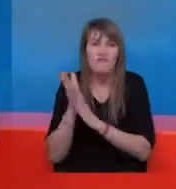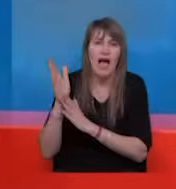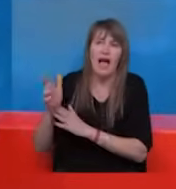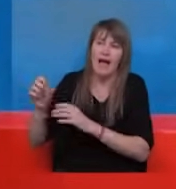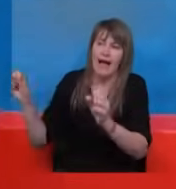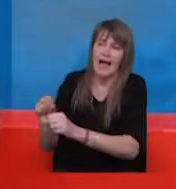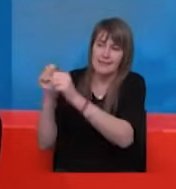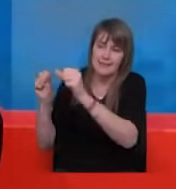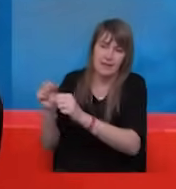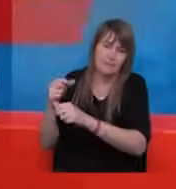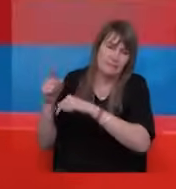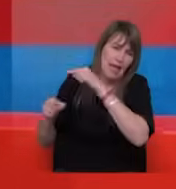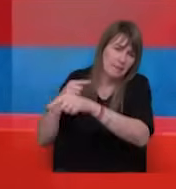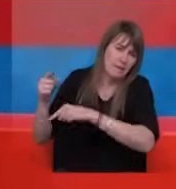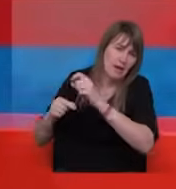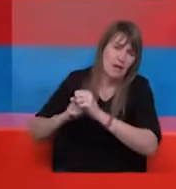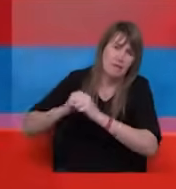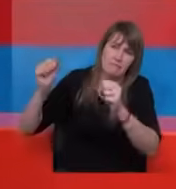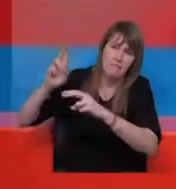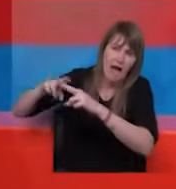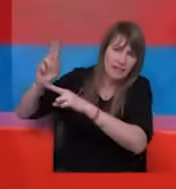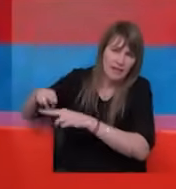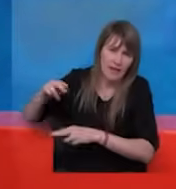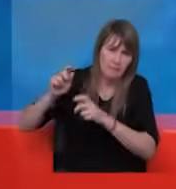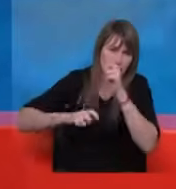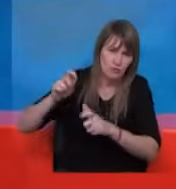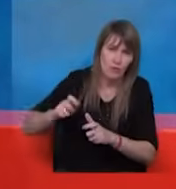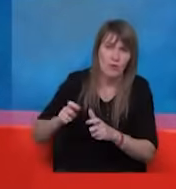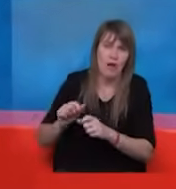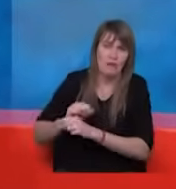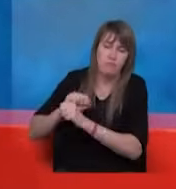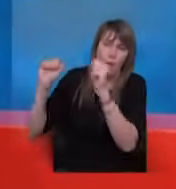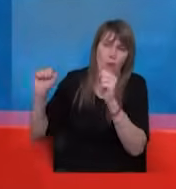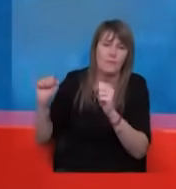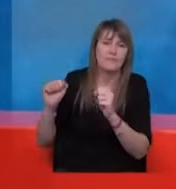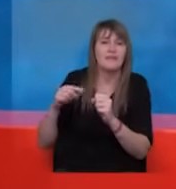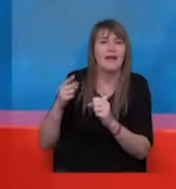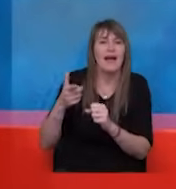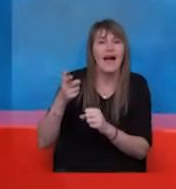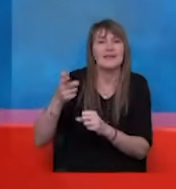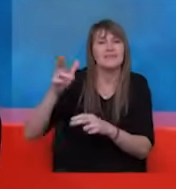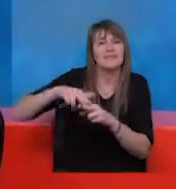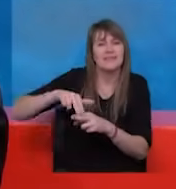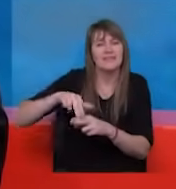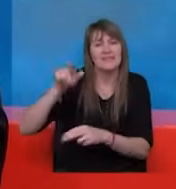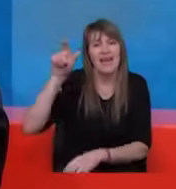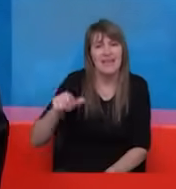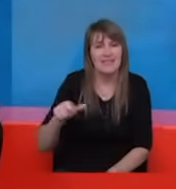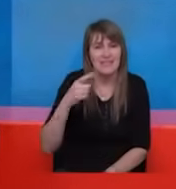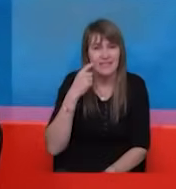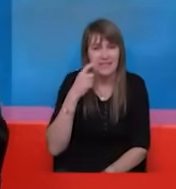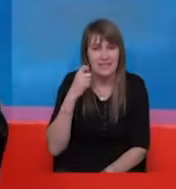escuchamos que dijo Bardesio, que eran los atentados uh-huh. y el asesinato de este